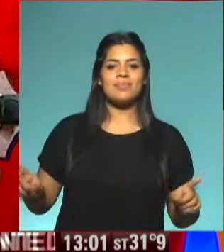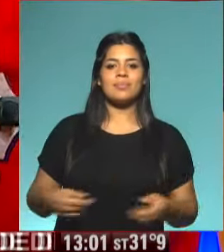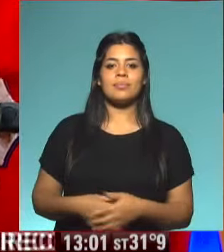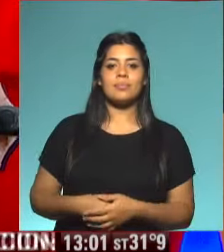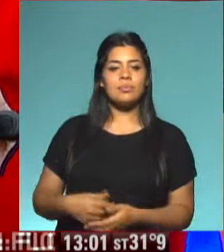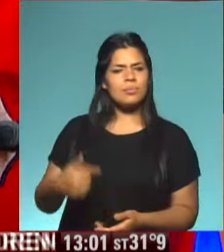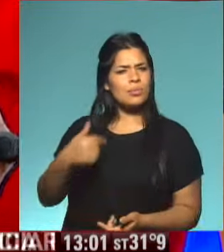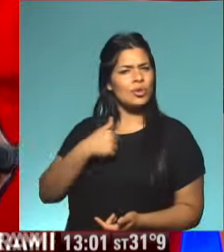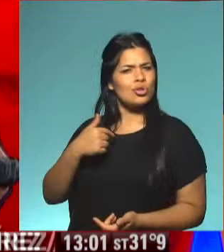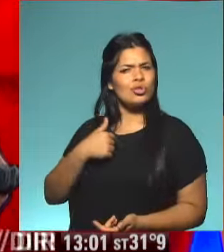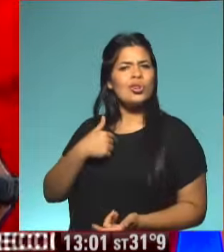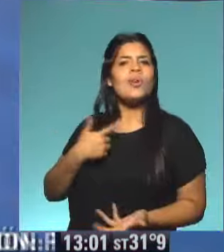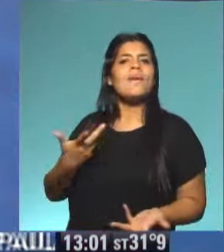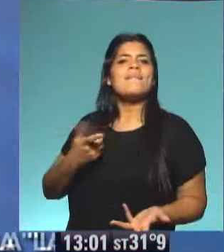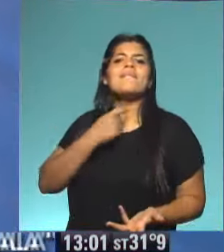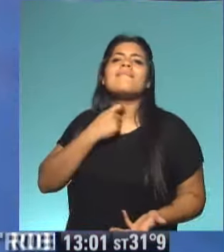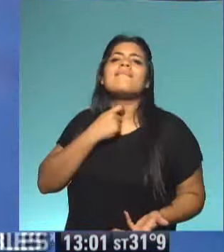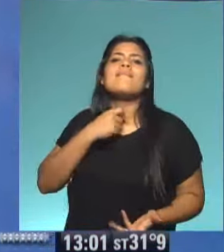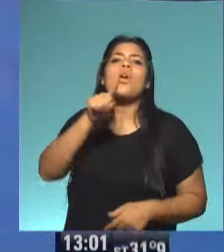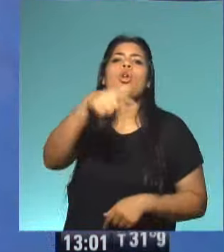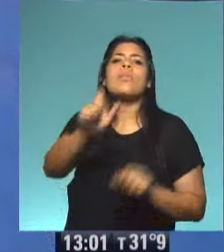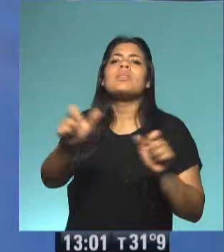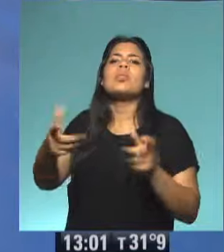Yo quiero que a mí me quiera.